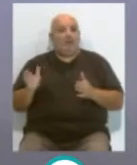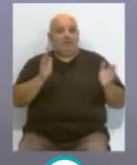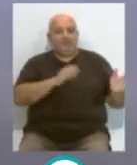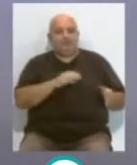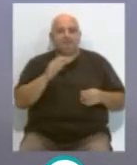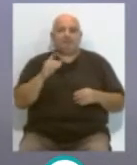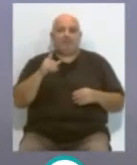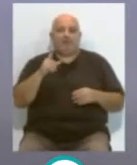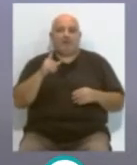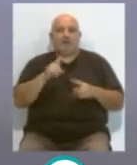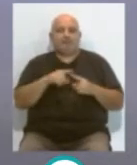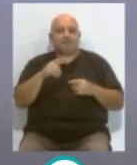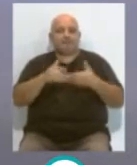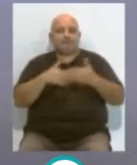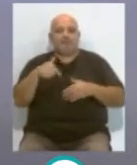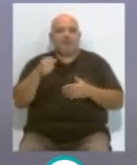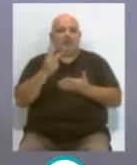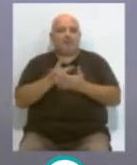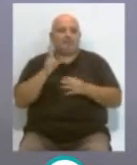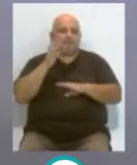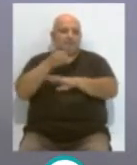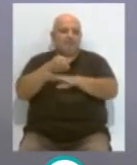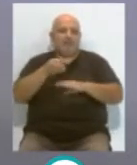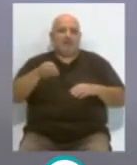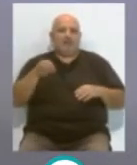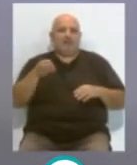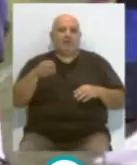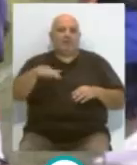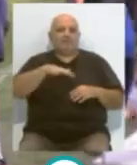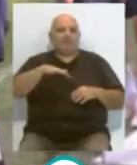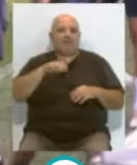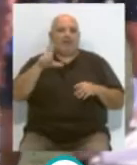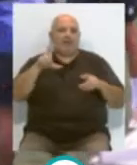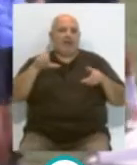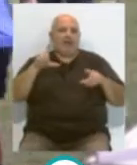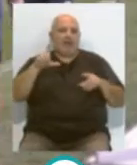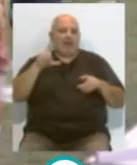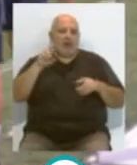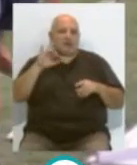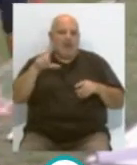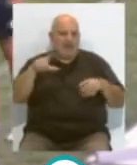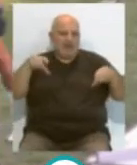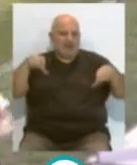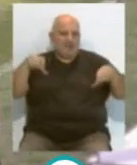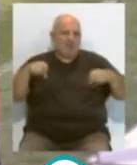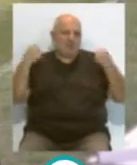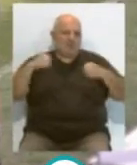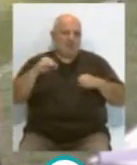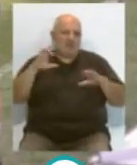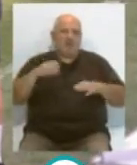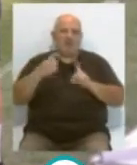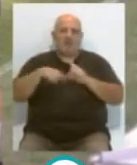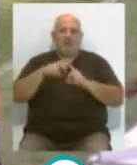Hoy nuevamente teníamos la posibilidad de acercarnos por la Ciudad Deportiva del Cádiz y ahí volvían